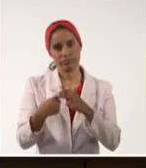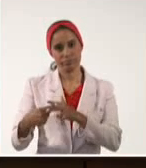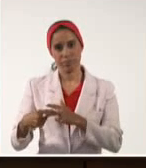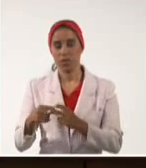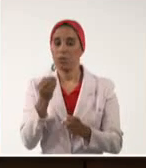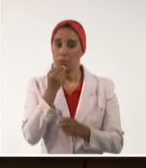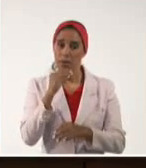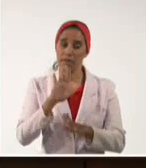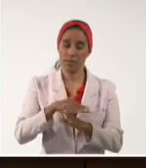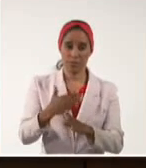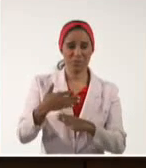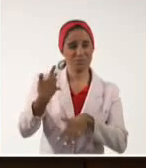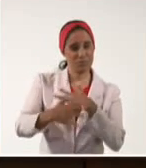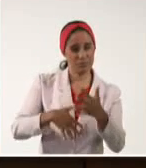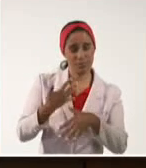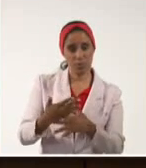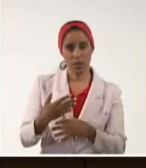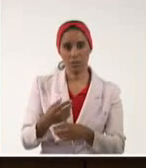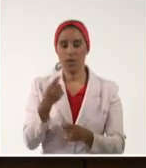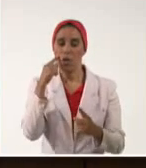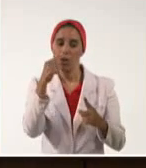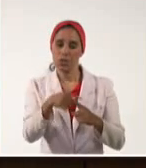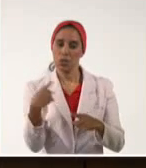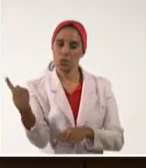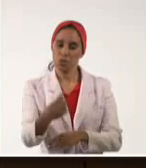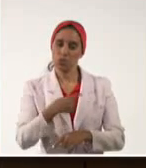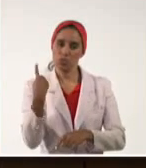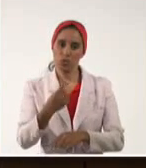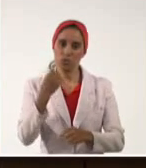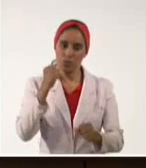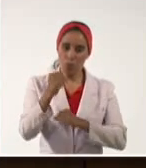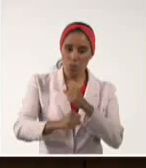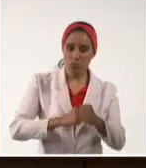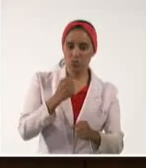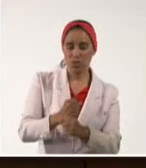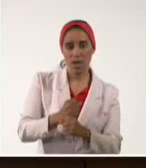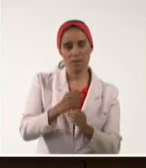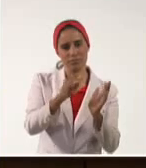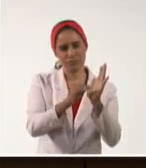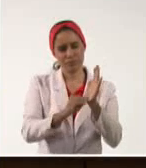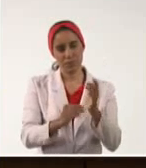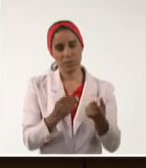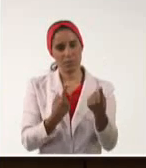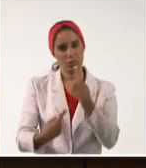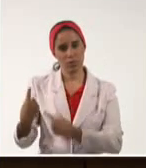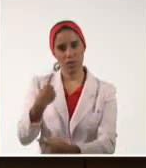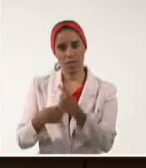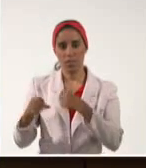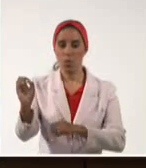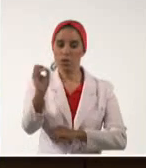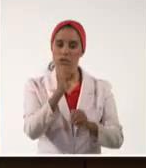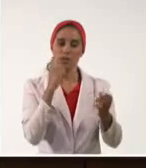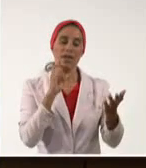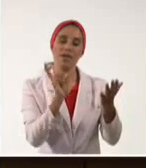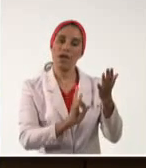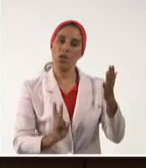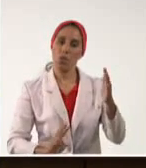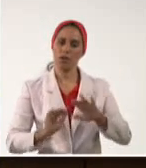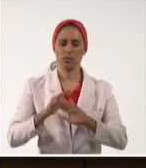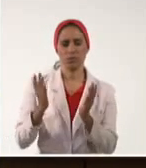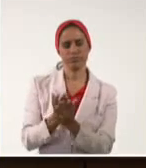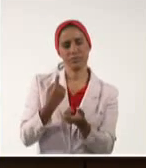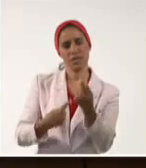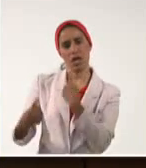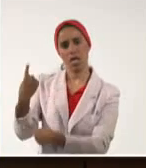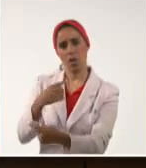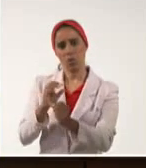problemáticas. El reto es aplicarlas organizadamente, evaluando sus impactos,